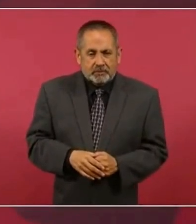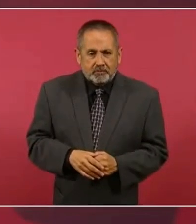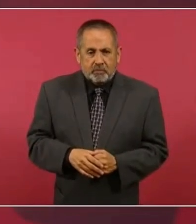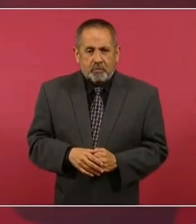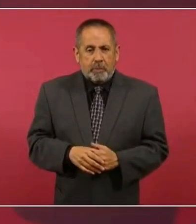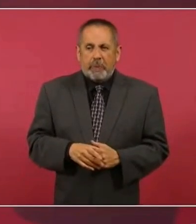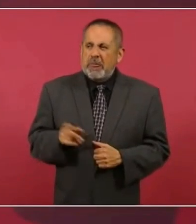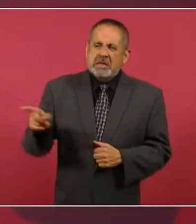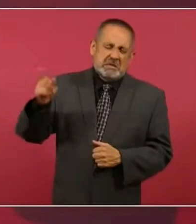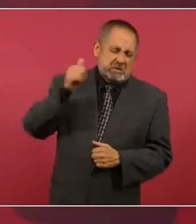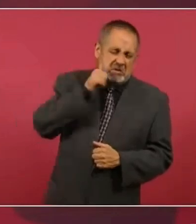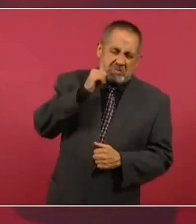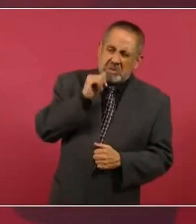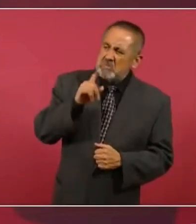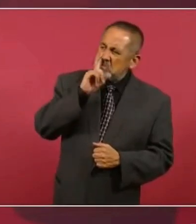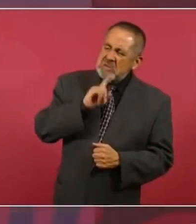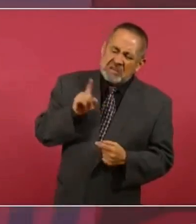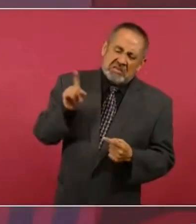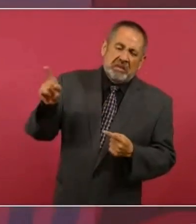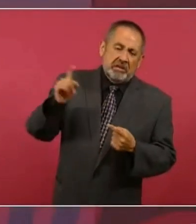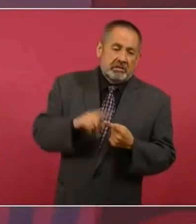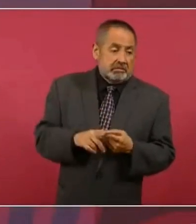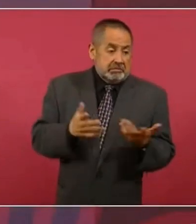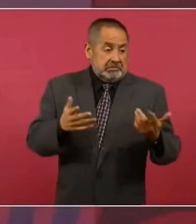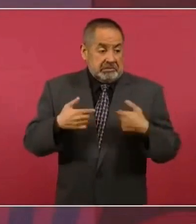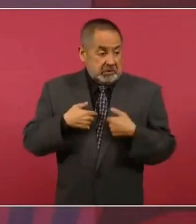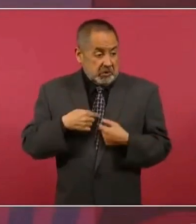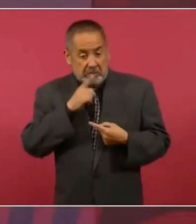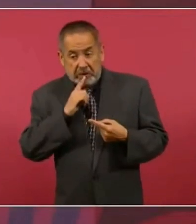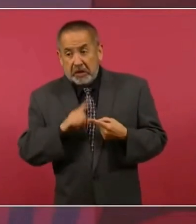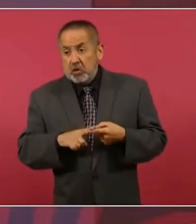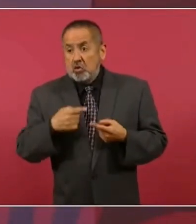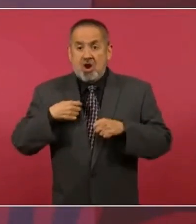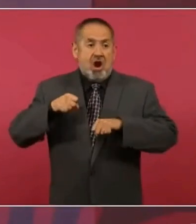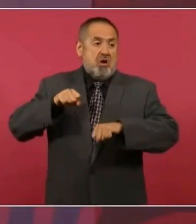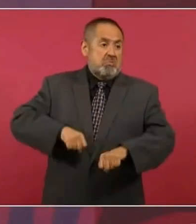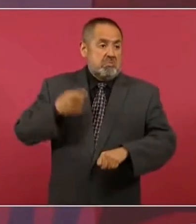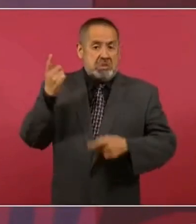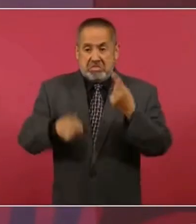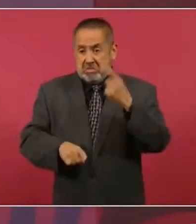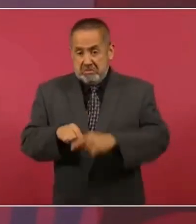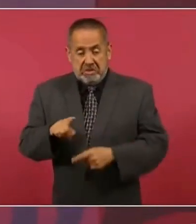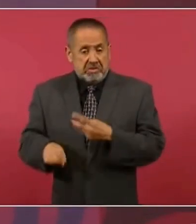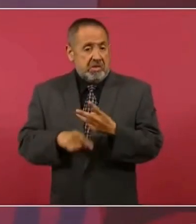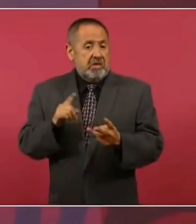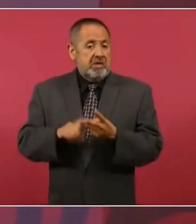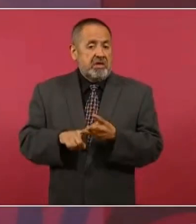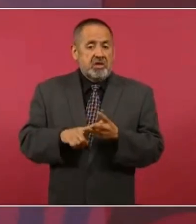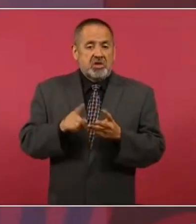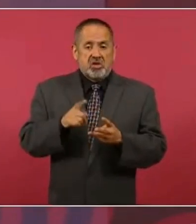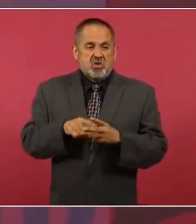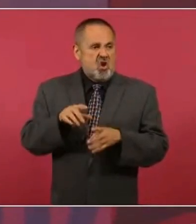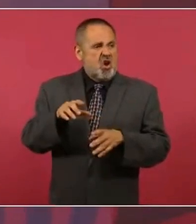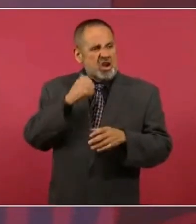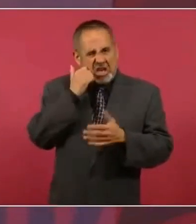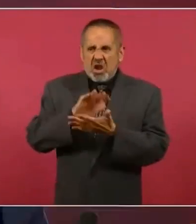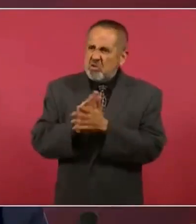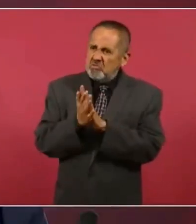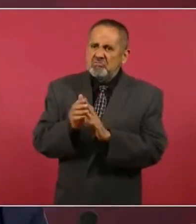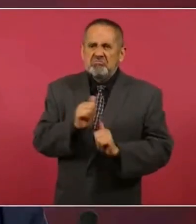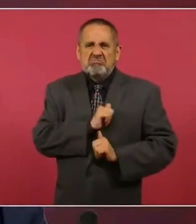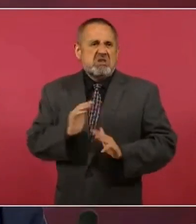yo miento, yo soy autoritario, yo soy militarista.